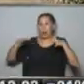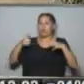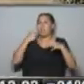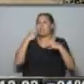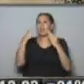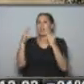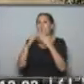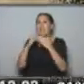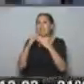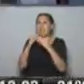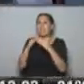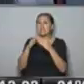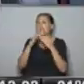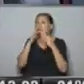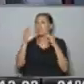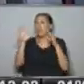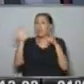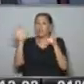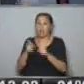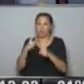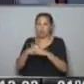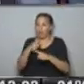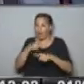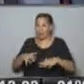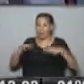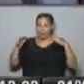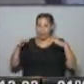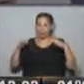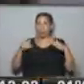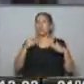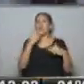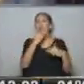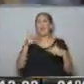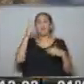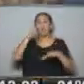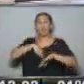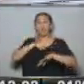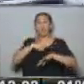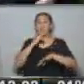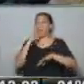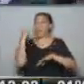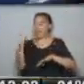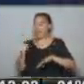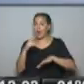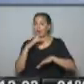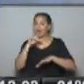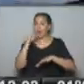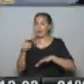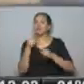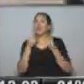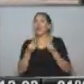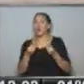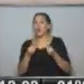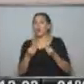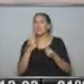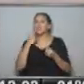vive en una vivienda que fue damnificado por las inundaciones, en 48 horas le vamos a comunicar el resultado de la verificación. Y